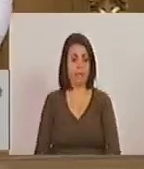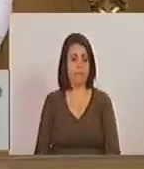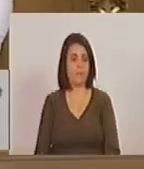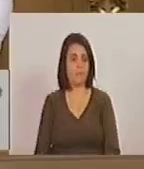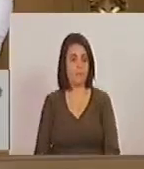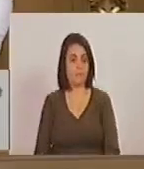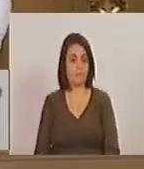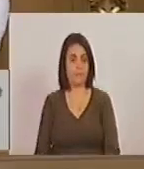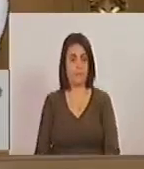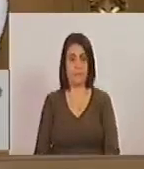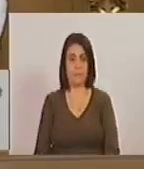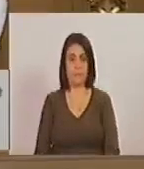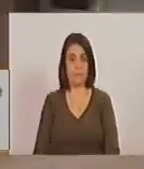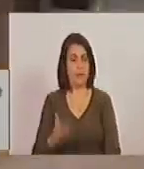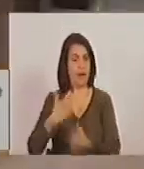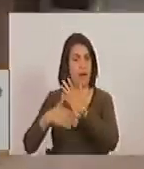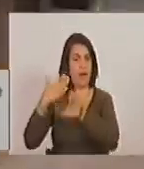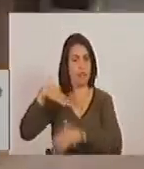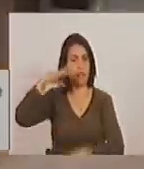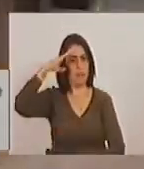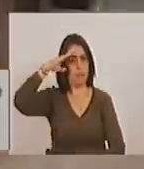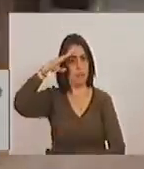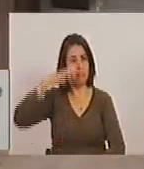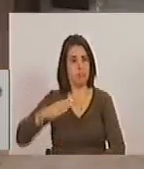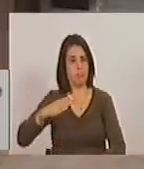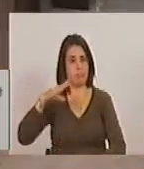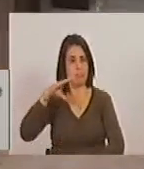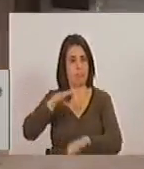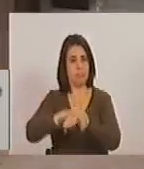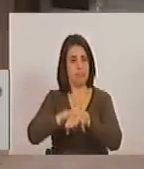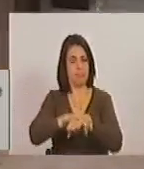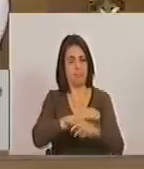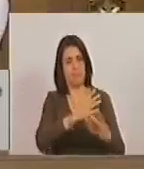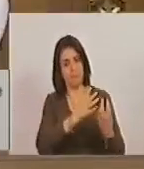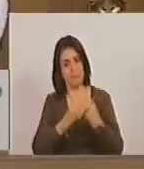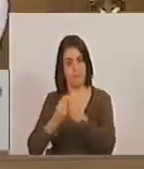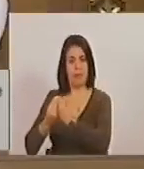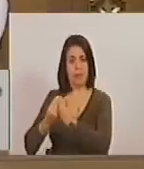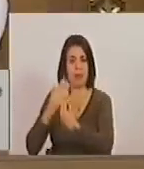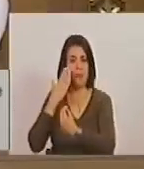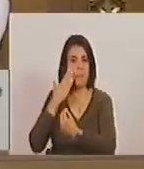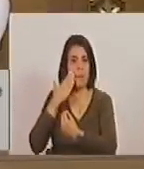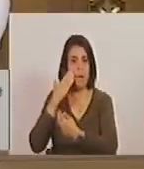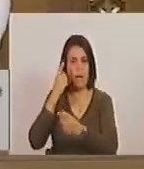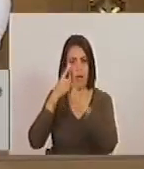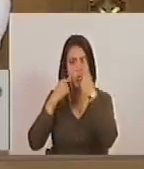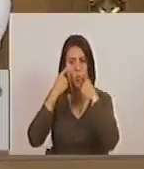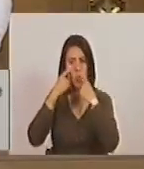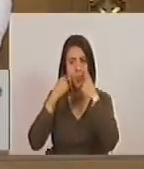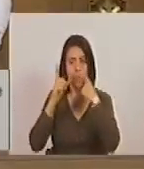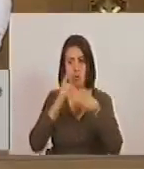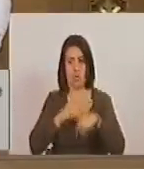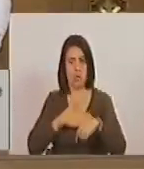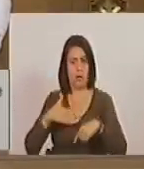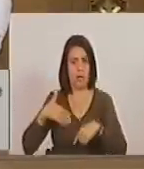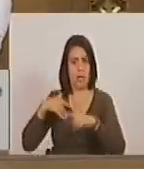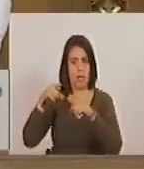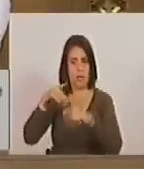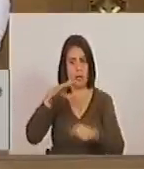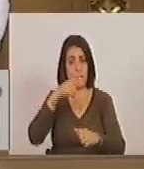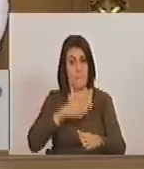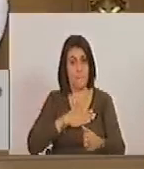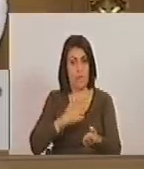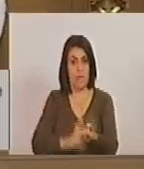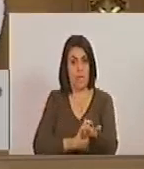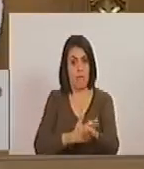lo agarró la recluta y mi mamá llorando porque no quería esa forma como se llevaron a mi